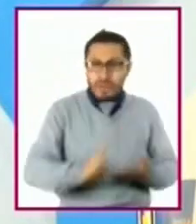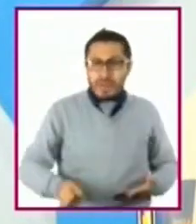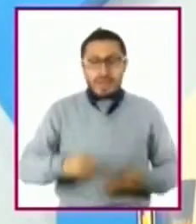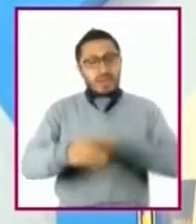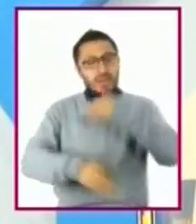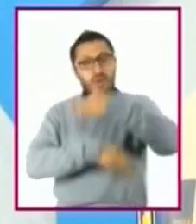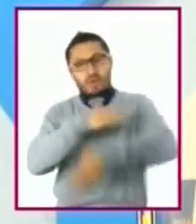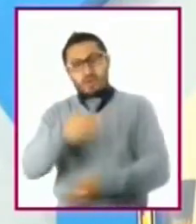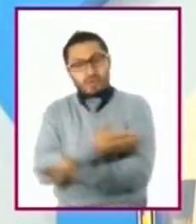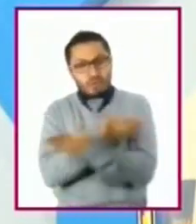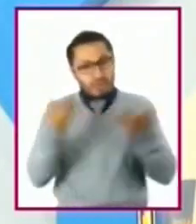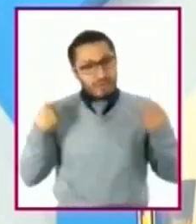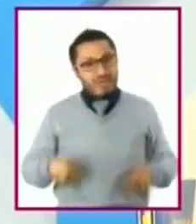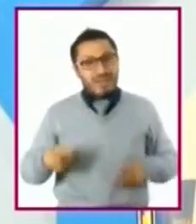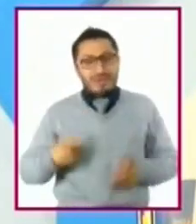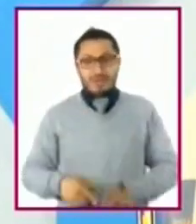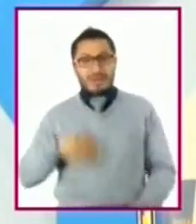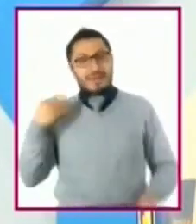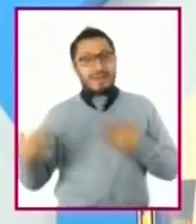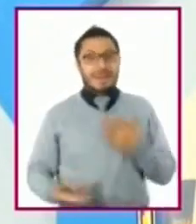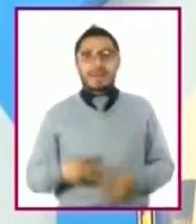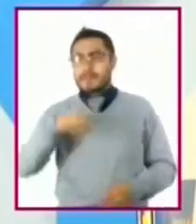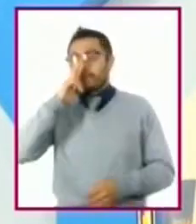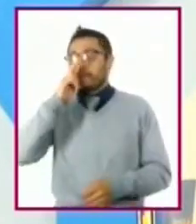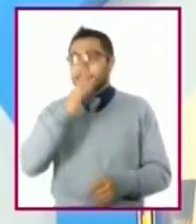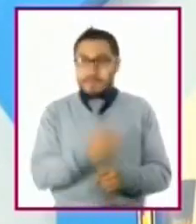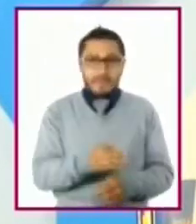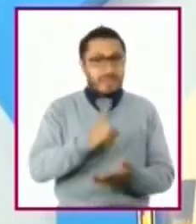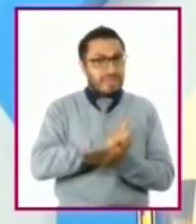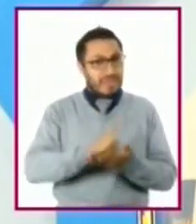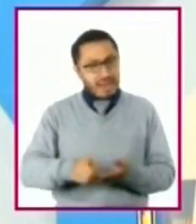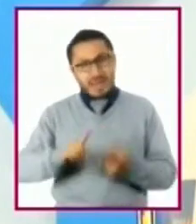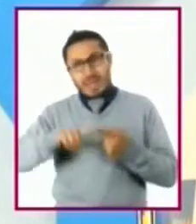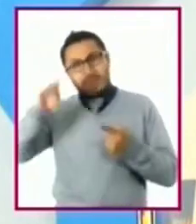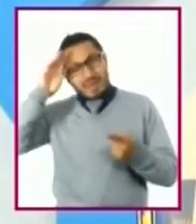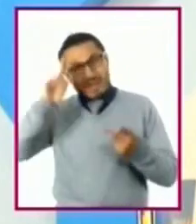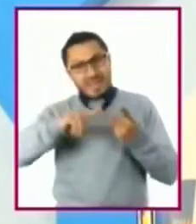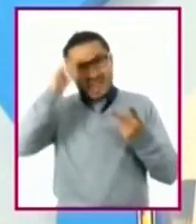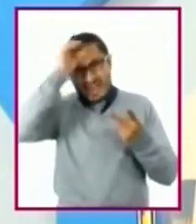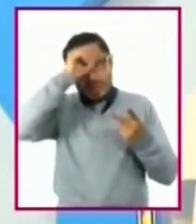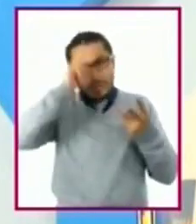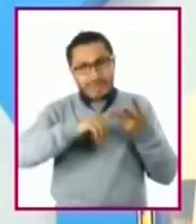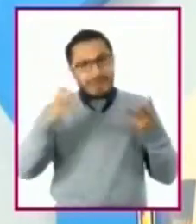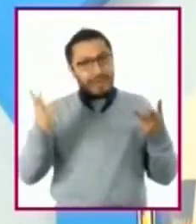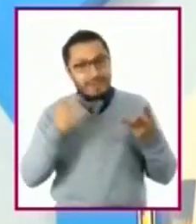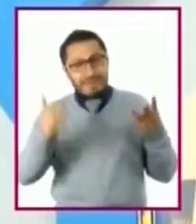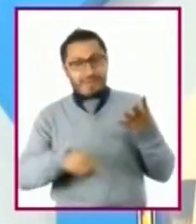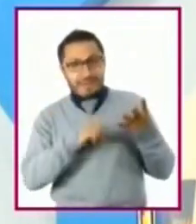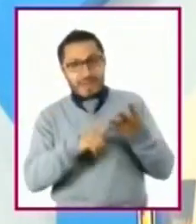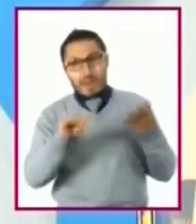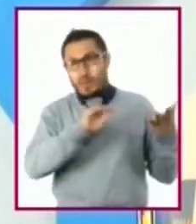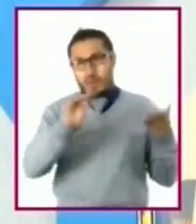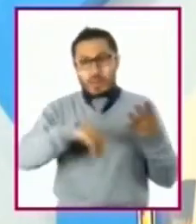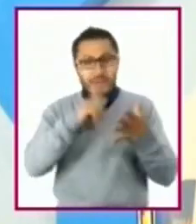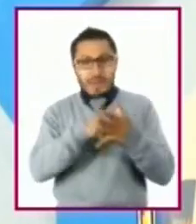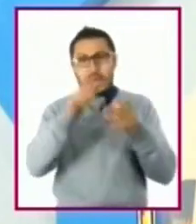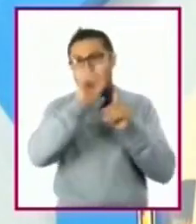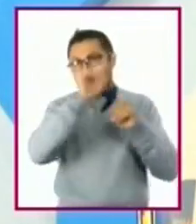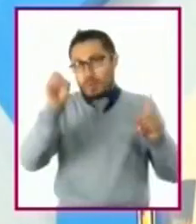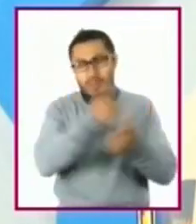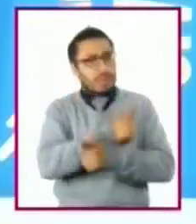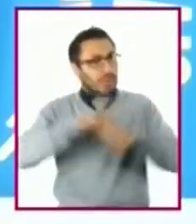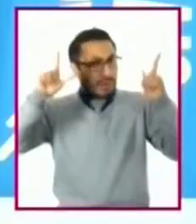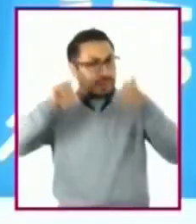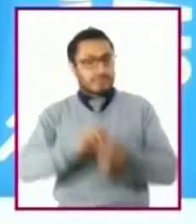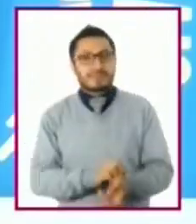todos a disfrutar responsablemente del derecho a pensar, opinar, actuar, movernos y organizarnos